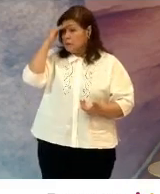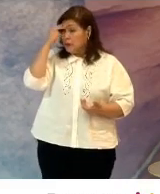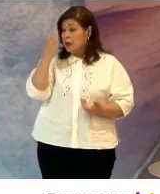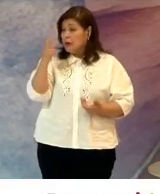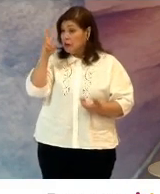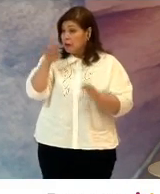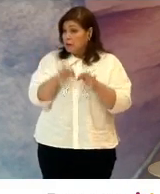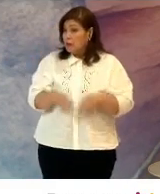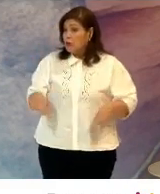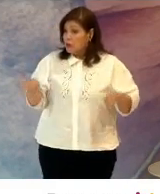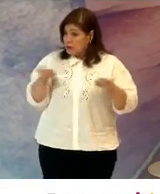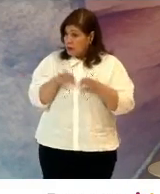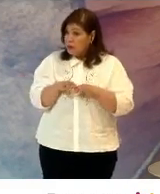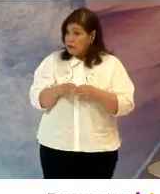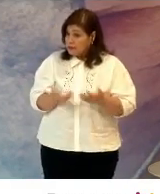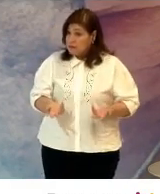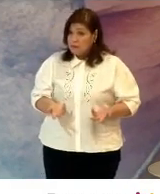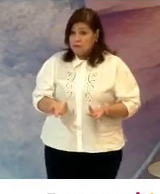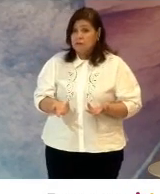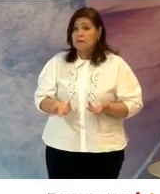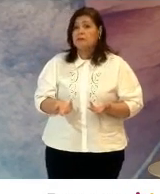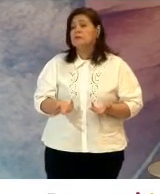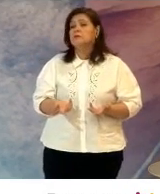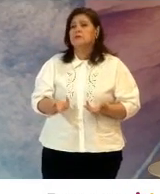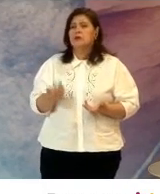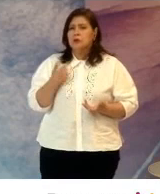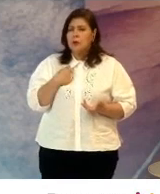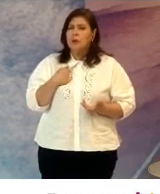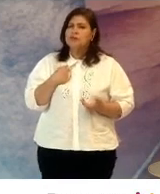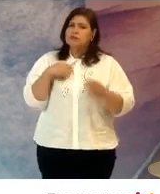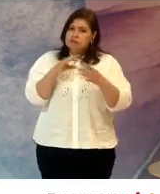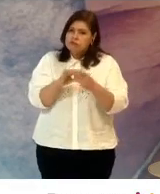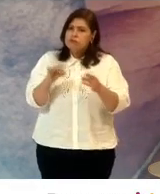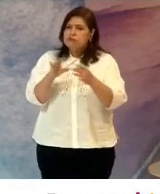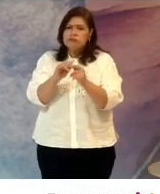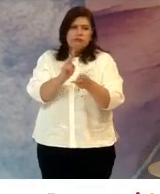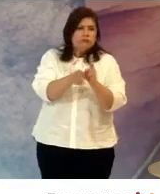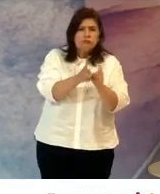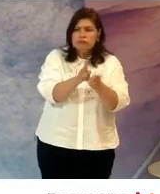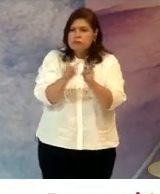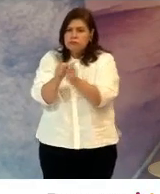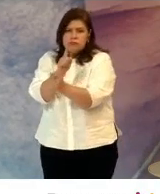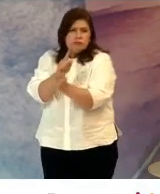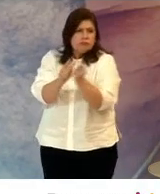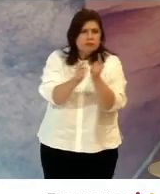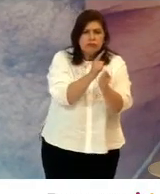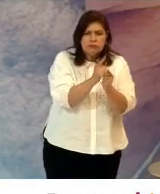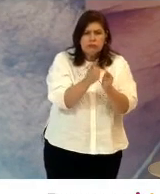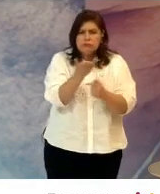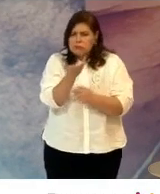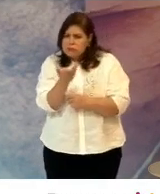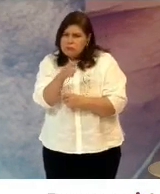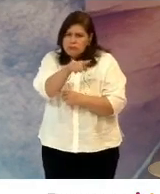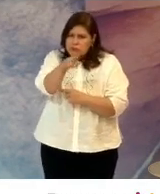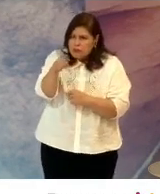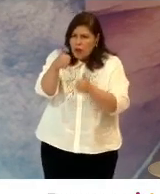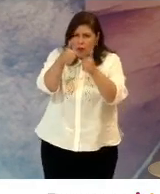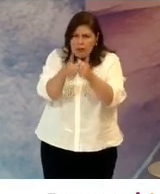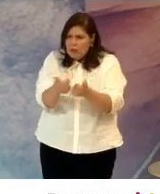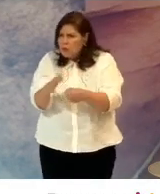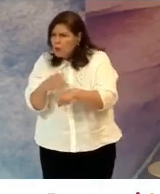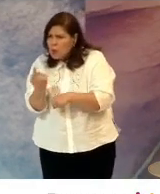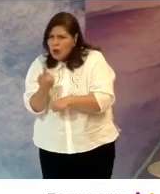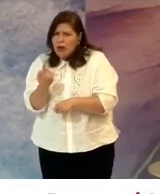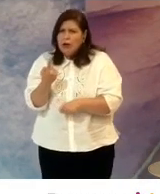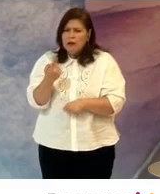muy importante, porque yo estaba hablando con las personas y tratando de entender por qué se quedaron, por qué